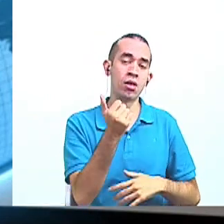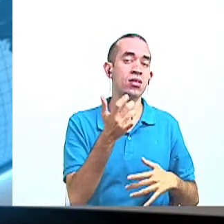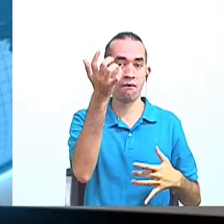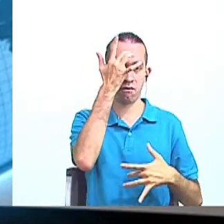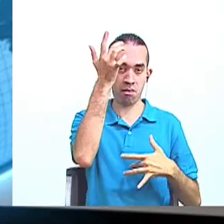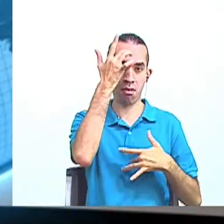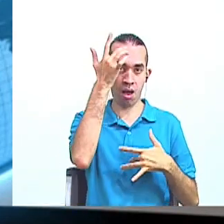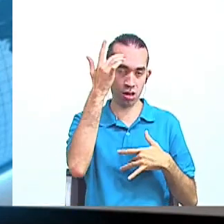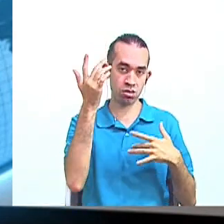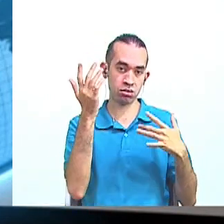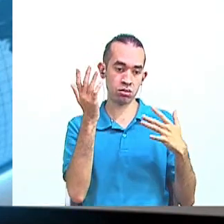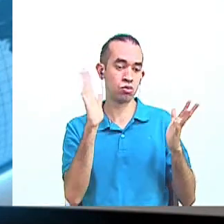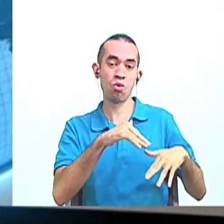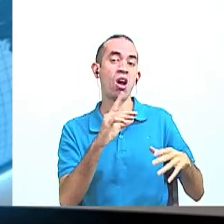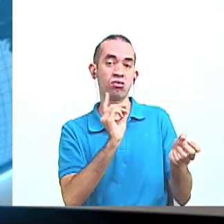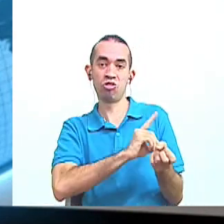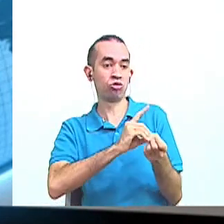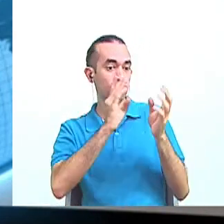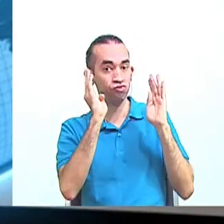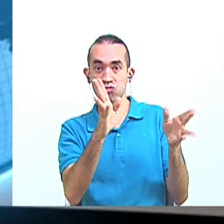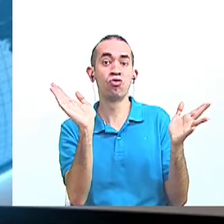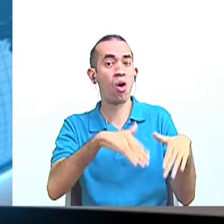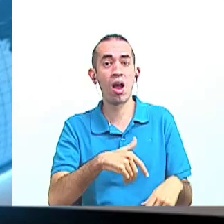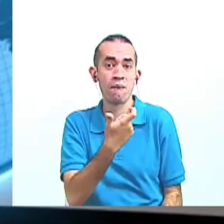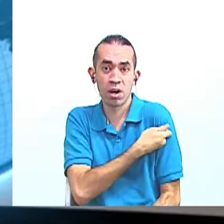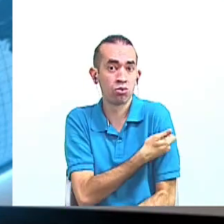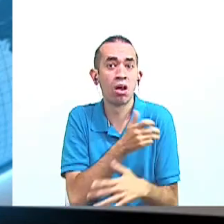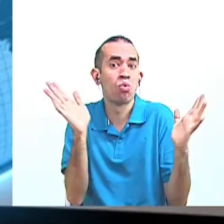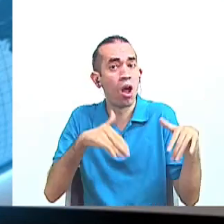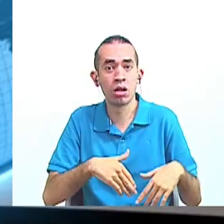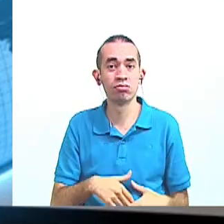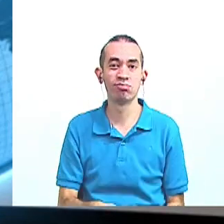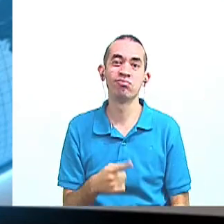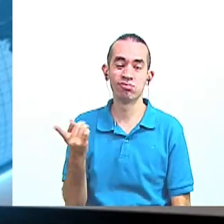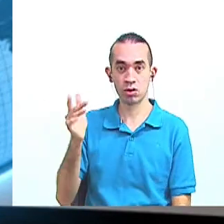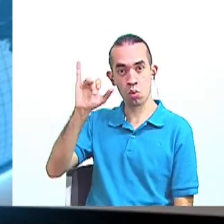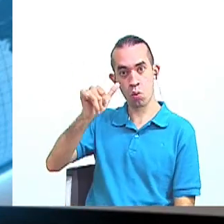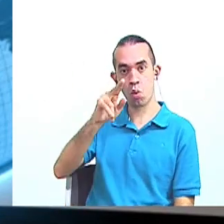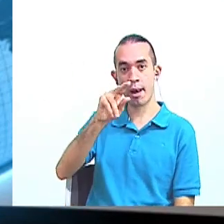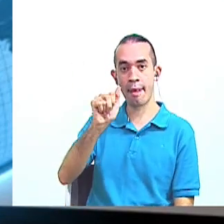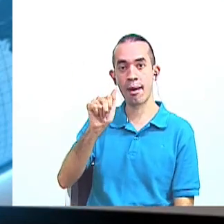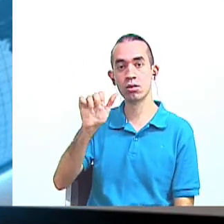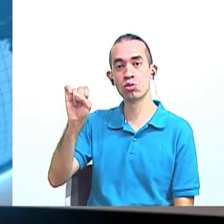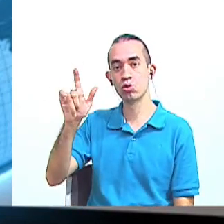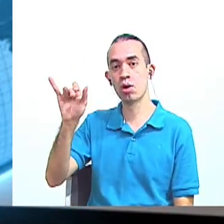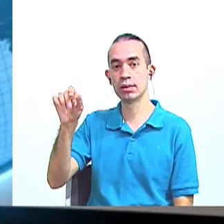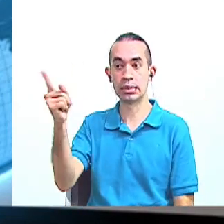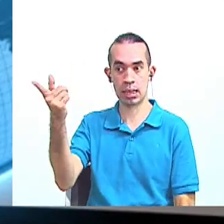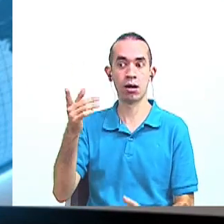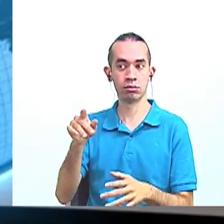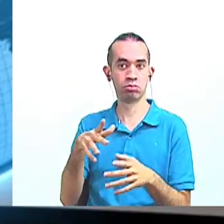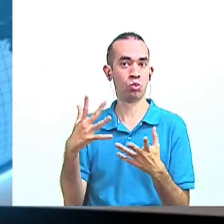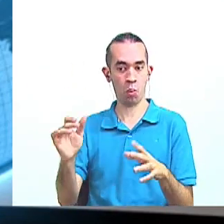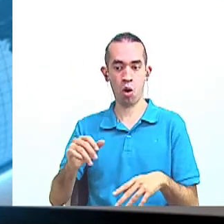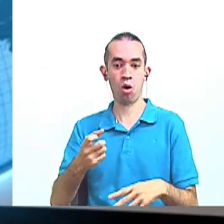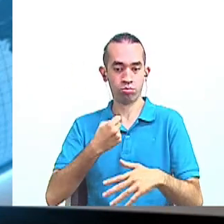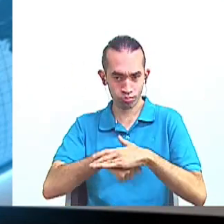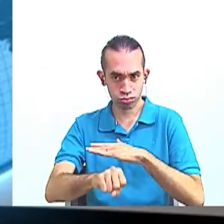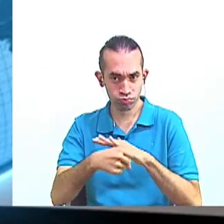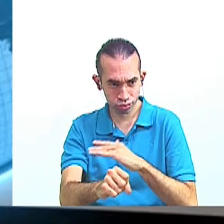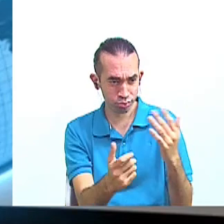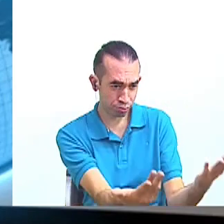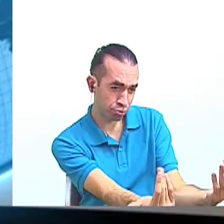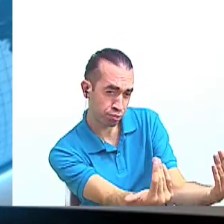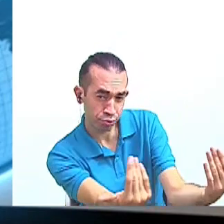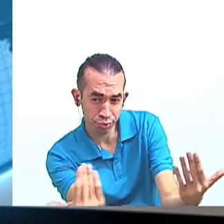no había un proceso de atención médica ni de vacunación. Doña Juana Solís, una partera que había atendido más de 300